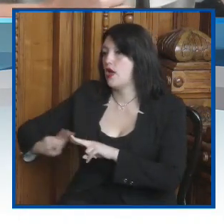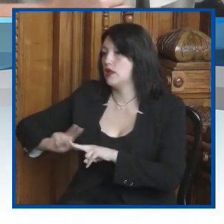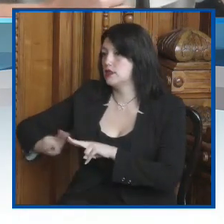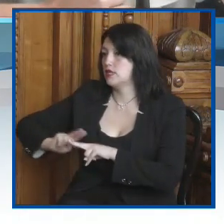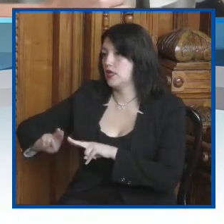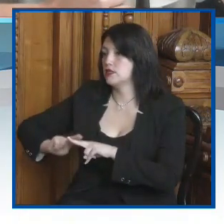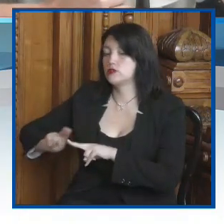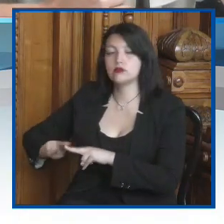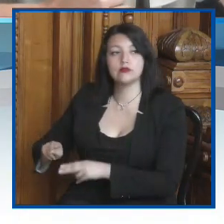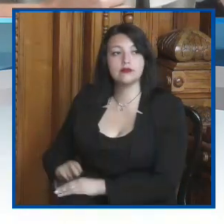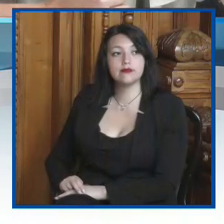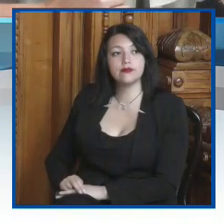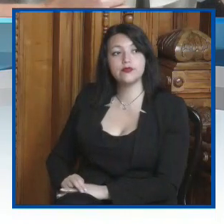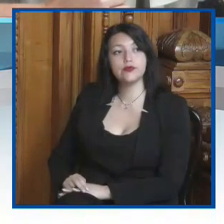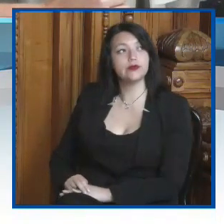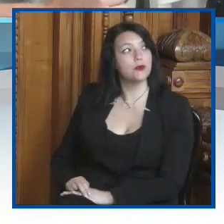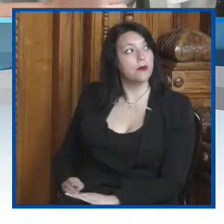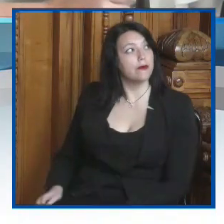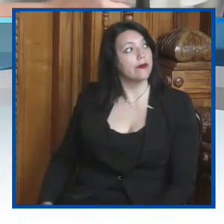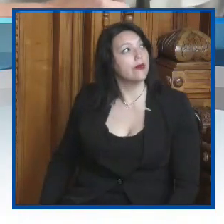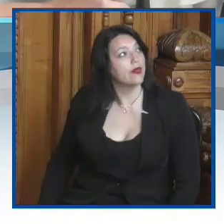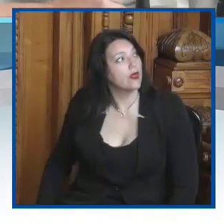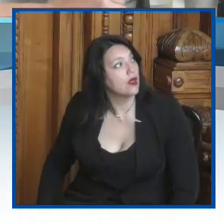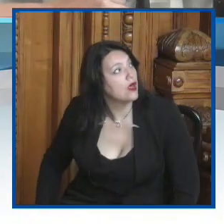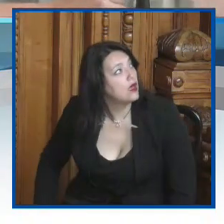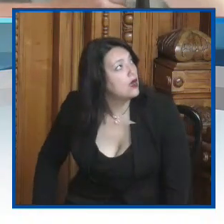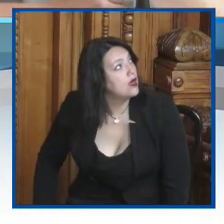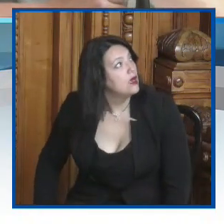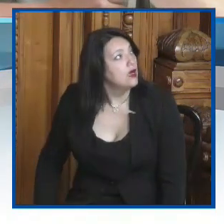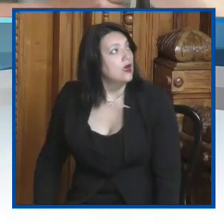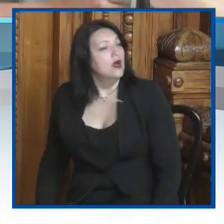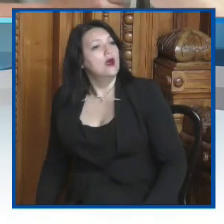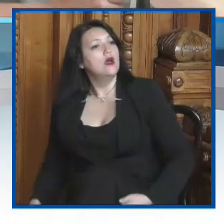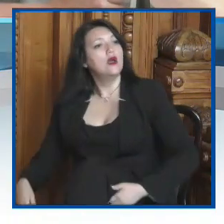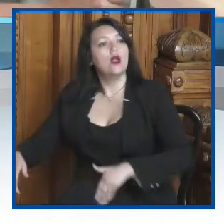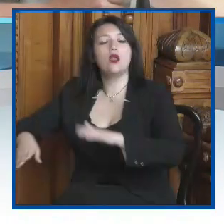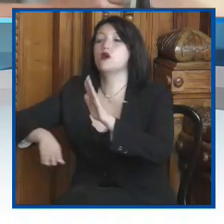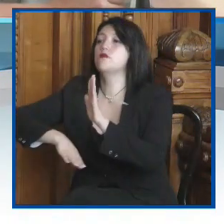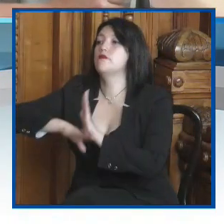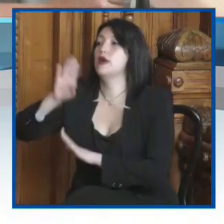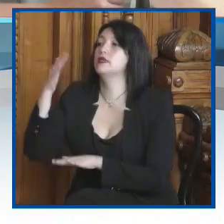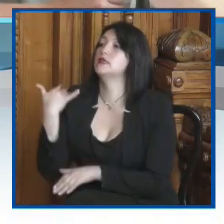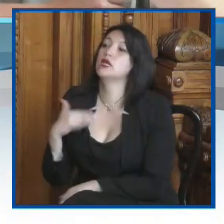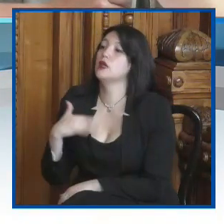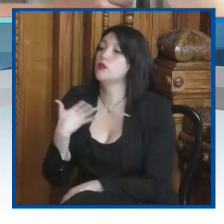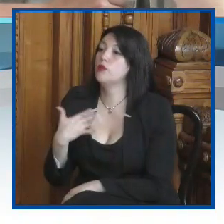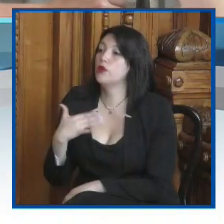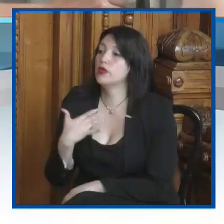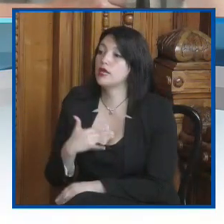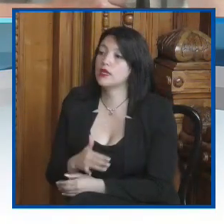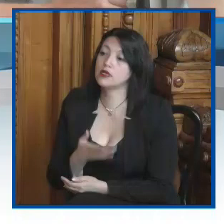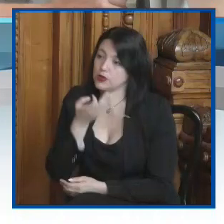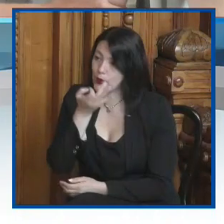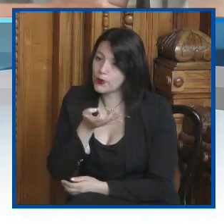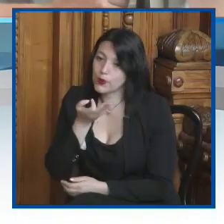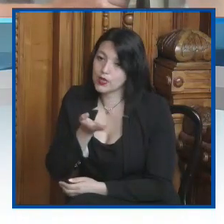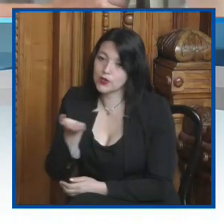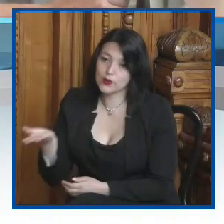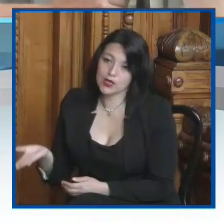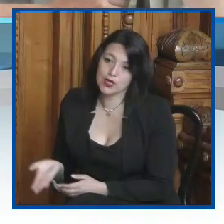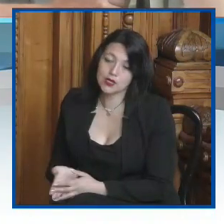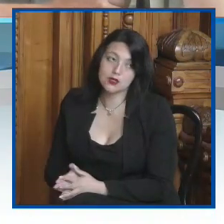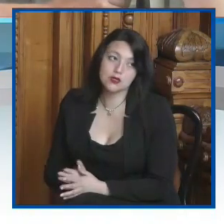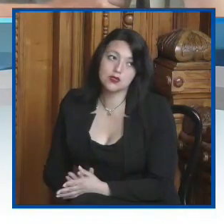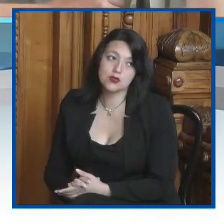Después empezamos a cambiar, por ejemplo, no lo van a ver ahí, pero lo más importante, se los cuento, por ejemplo, nosotros